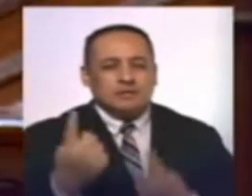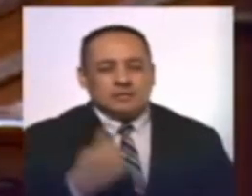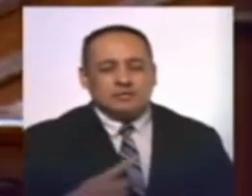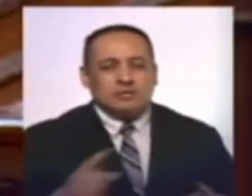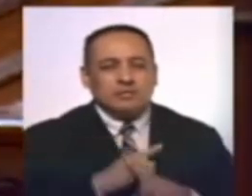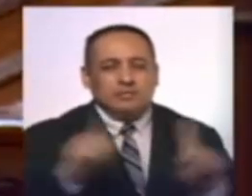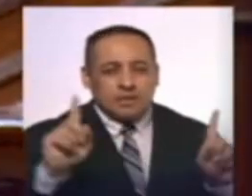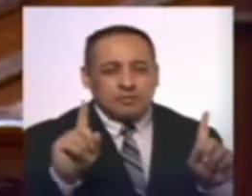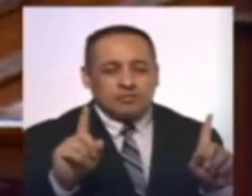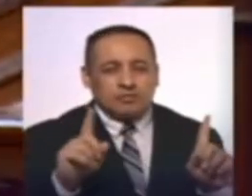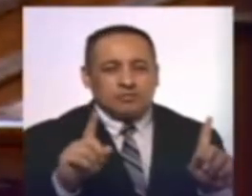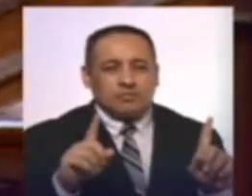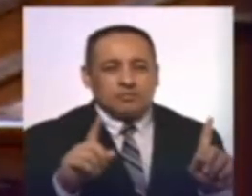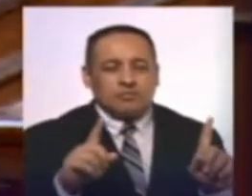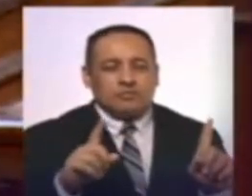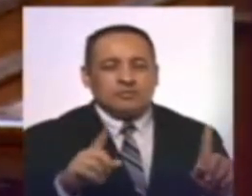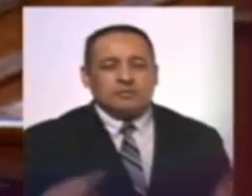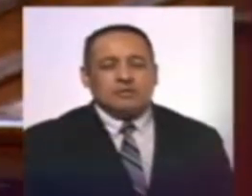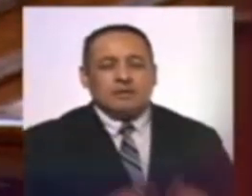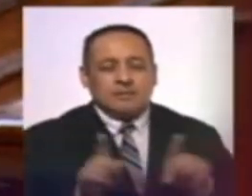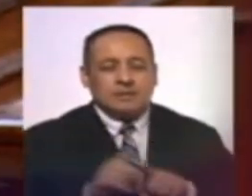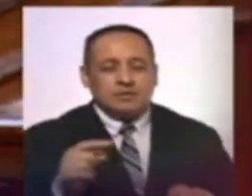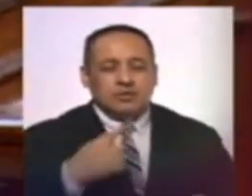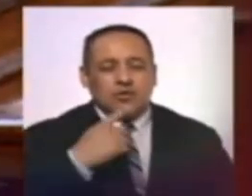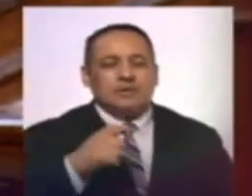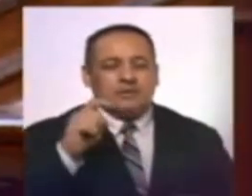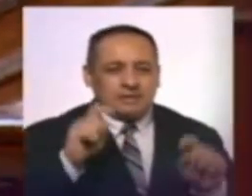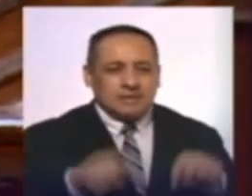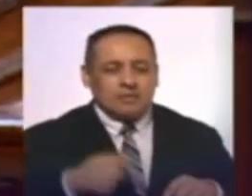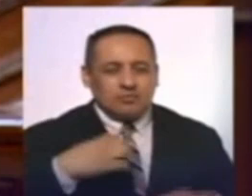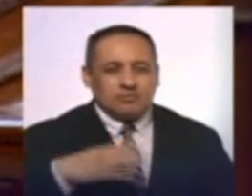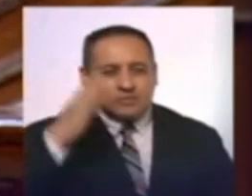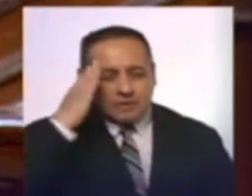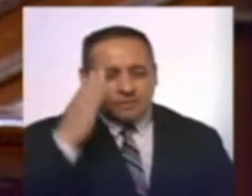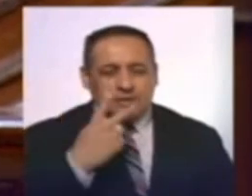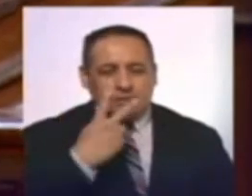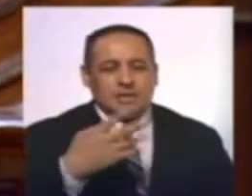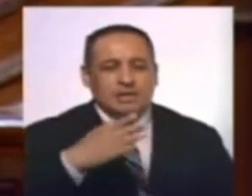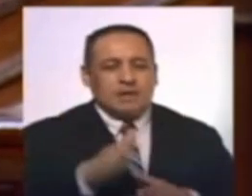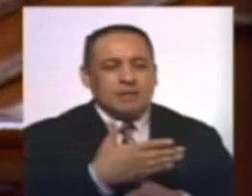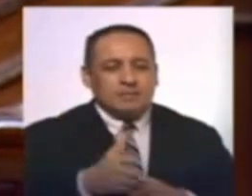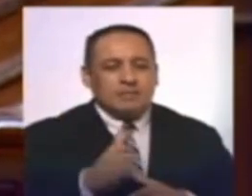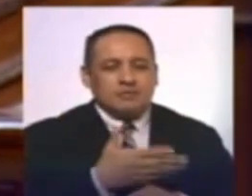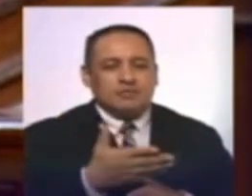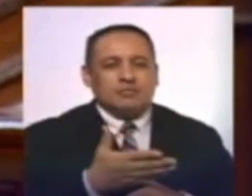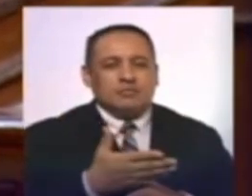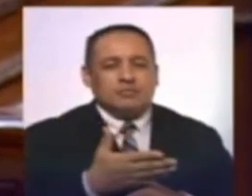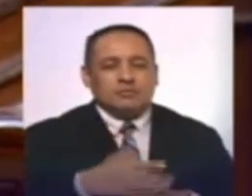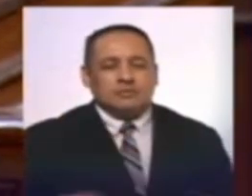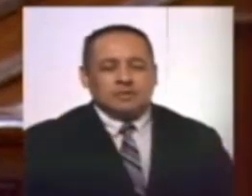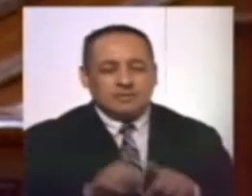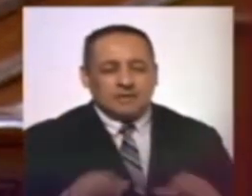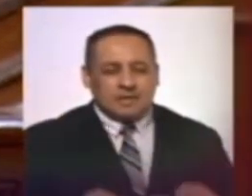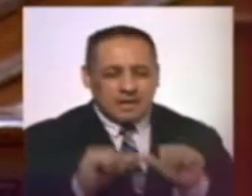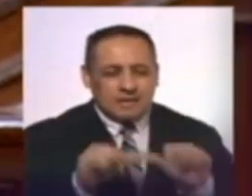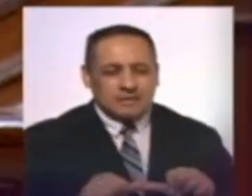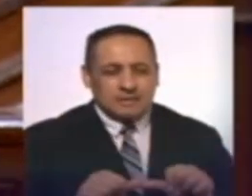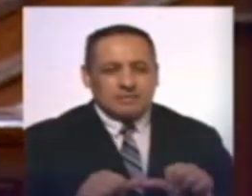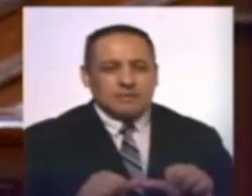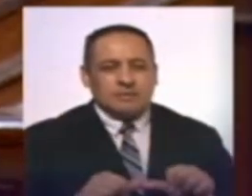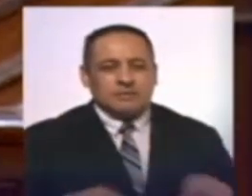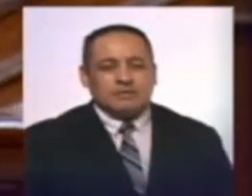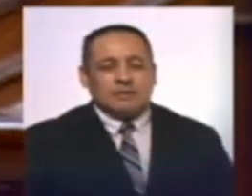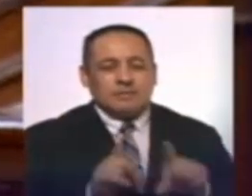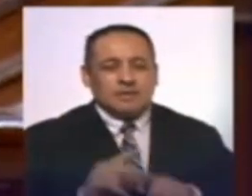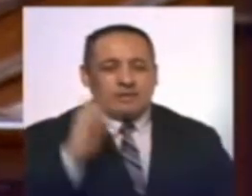No obstante, debo reconocer la participación activa